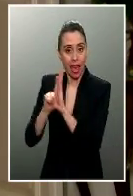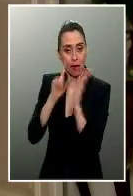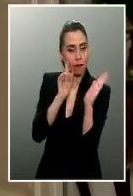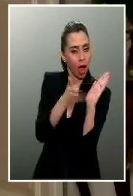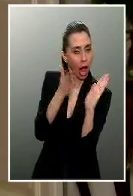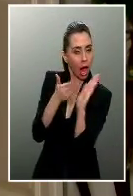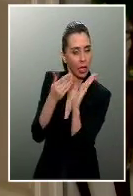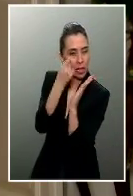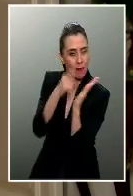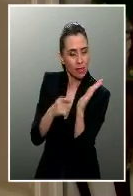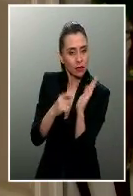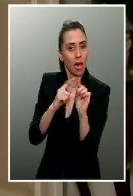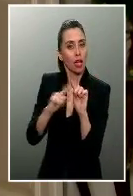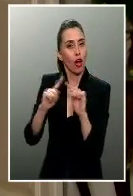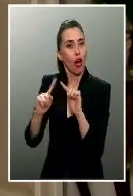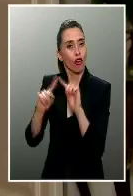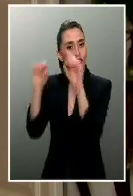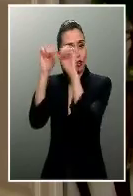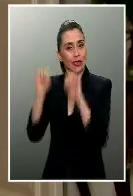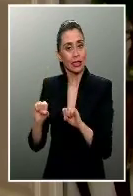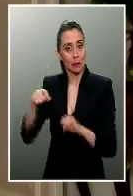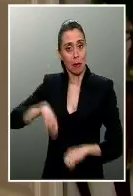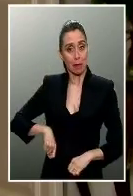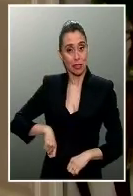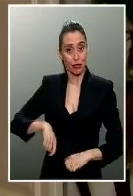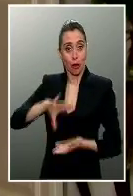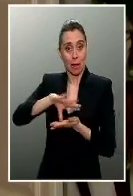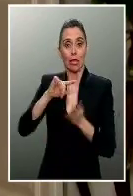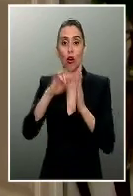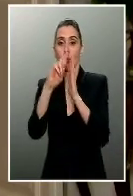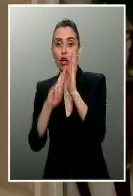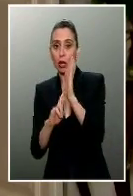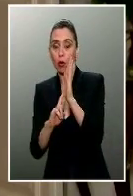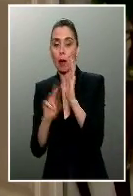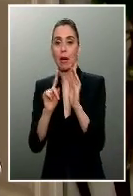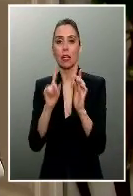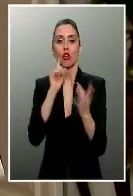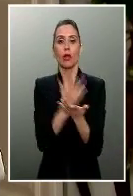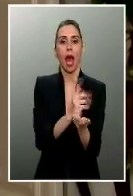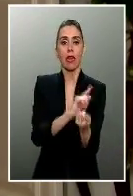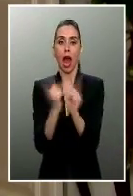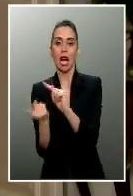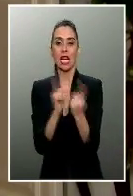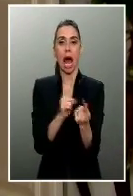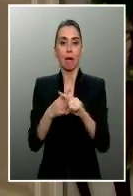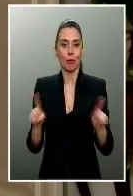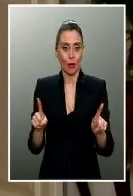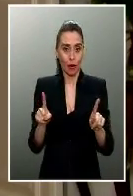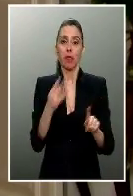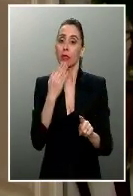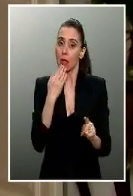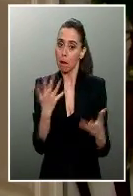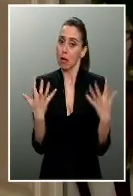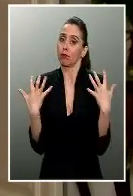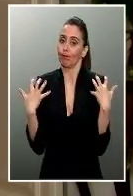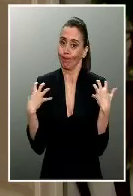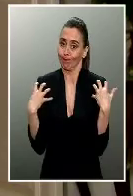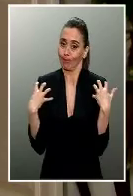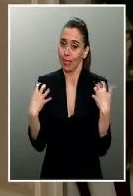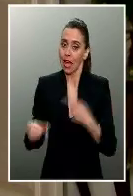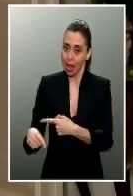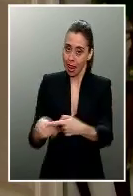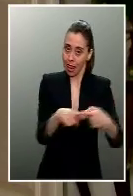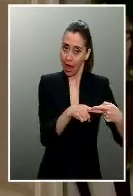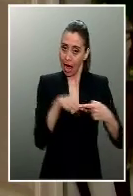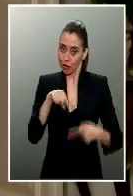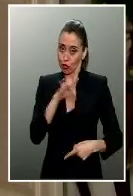regula los otros sistemas de pensiones que existen en el país para evitar distorsiones pero debemos hacernos cargo también de que nuestra sociedad